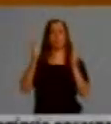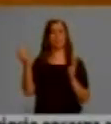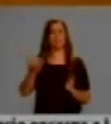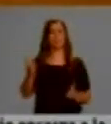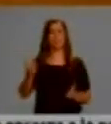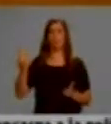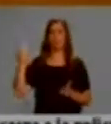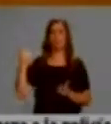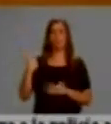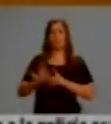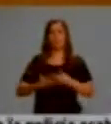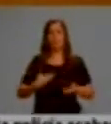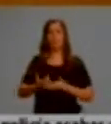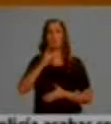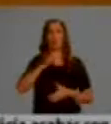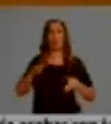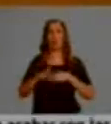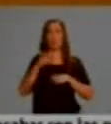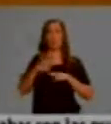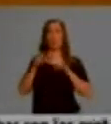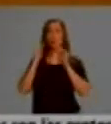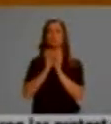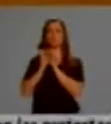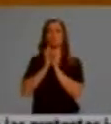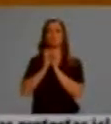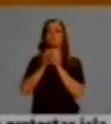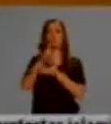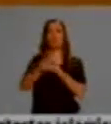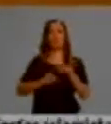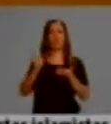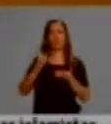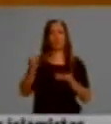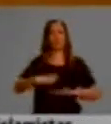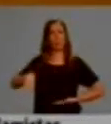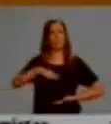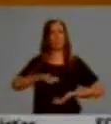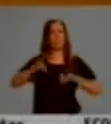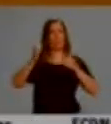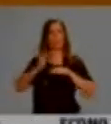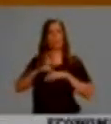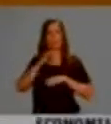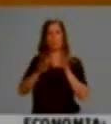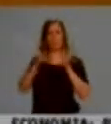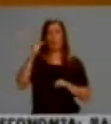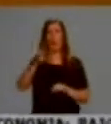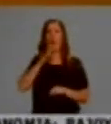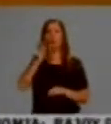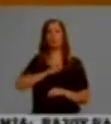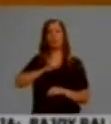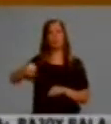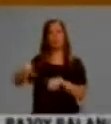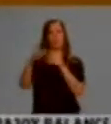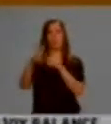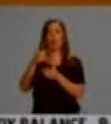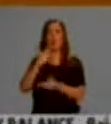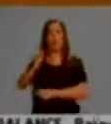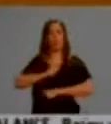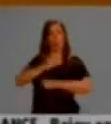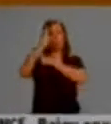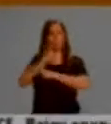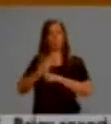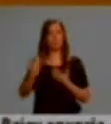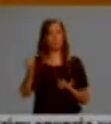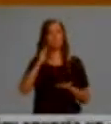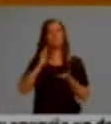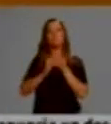sacar de manos de los partidos una capacidad de decisión que hoy tenemos secuestrada de los ciudadanos, que significa buscar un